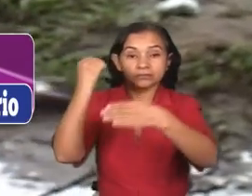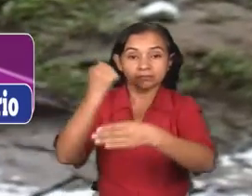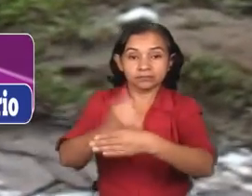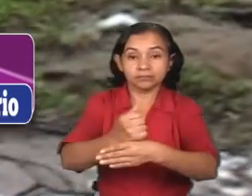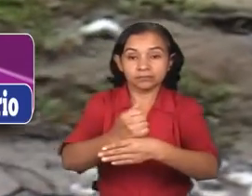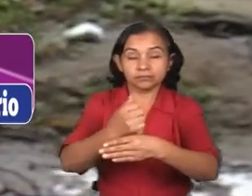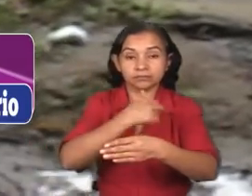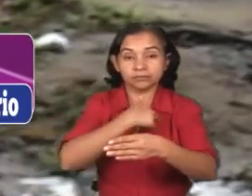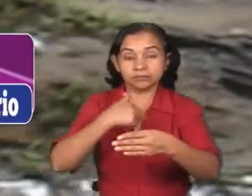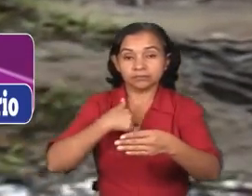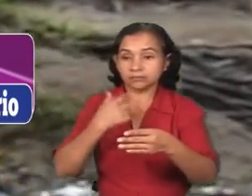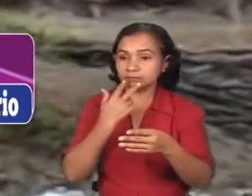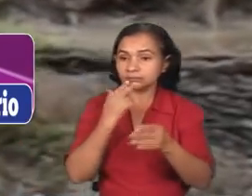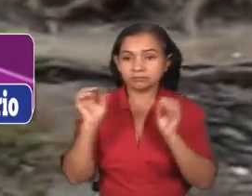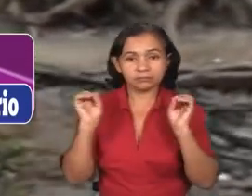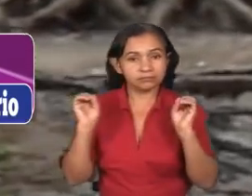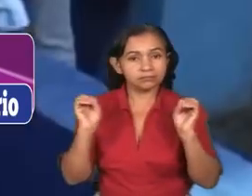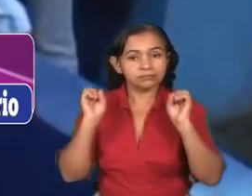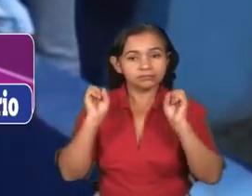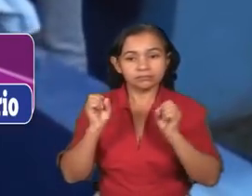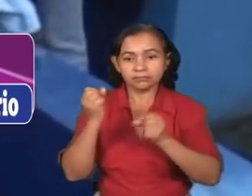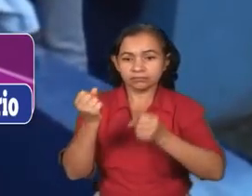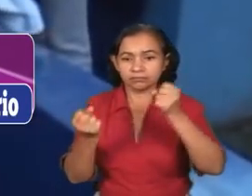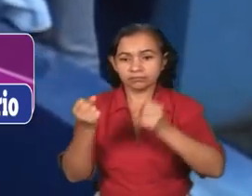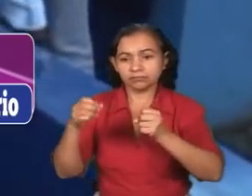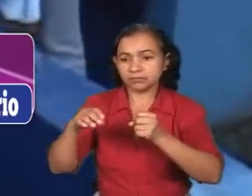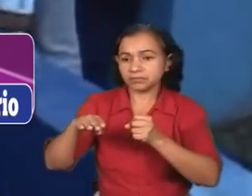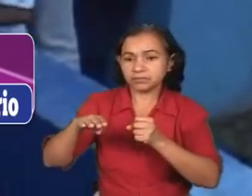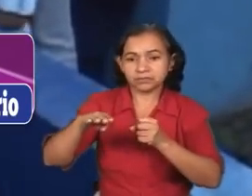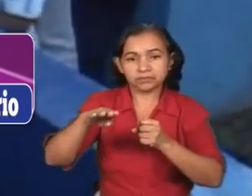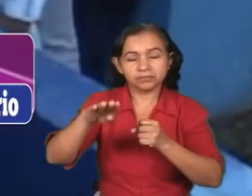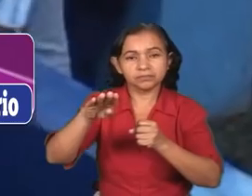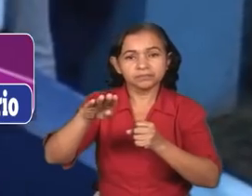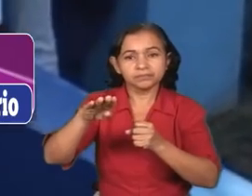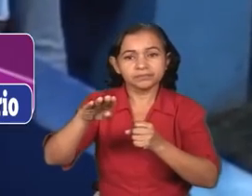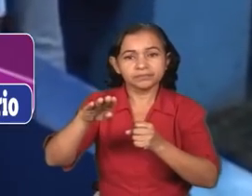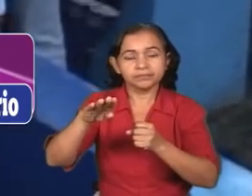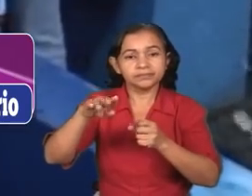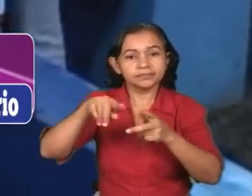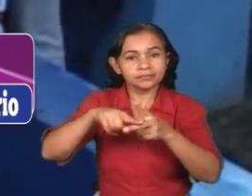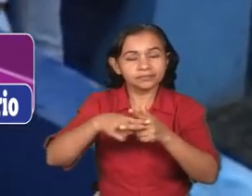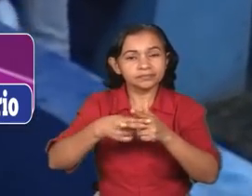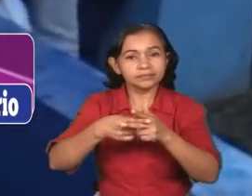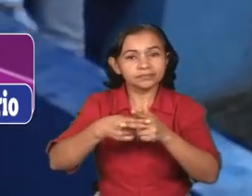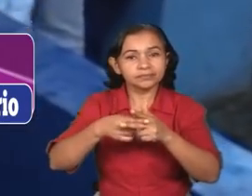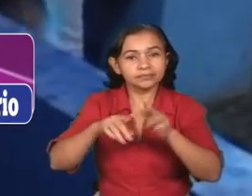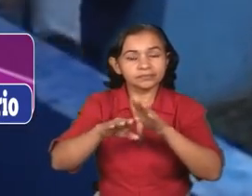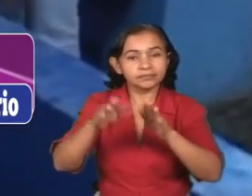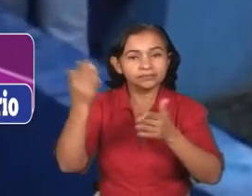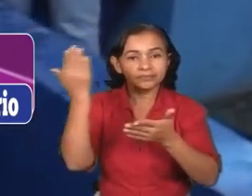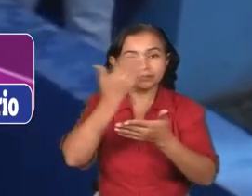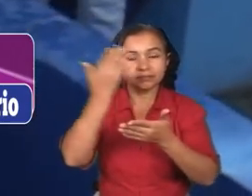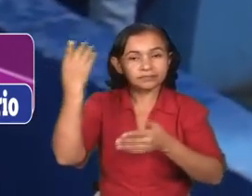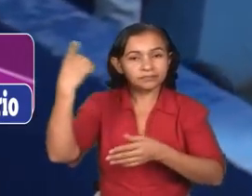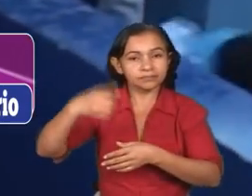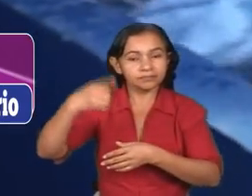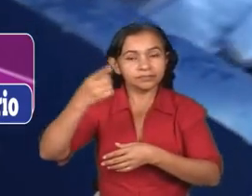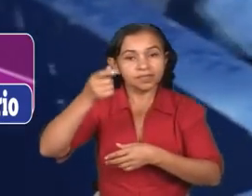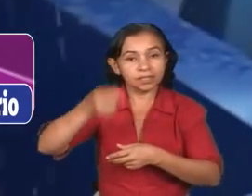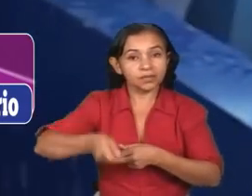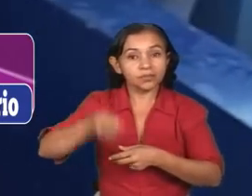le estaba haciendo daño a nadie. Y que se dirigía a su trabajo. Se dirigía a su trabajo. Un compañero que recién estaba finalizando un posgrado en Derecho,